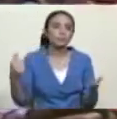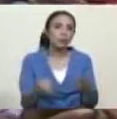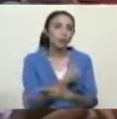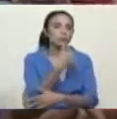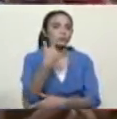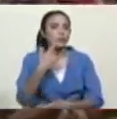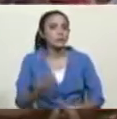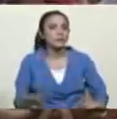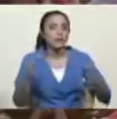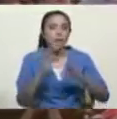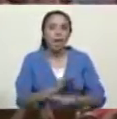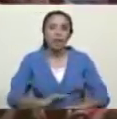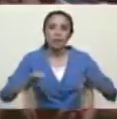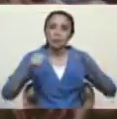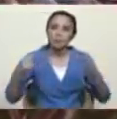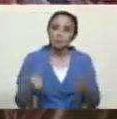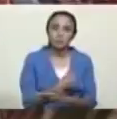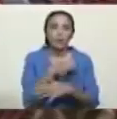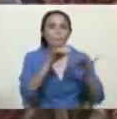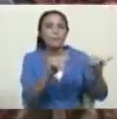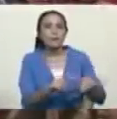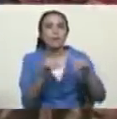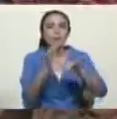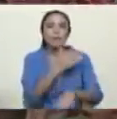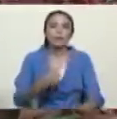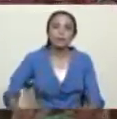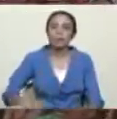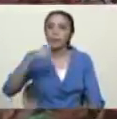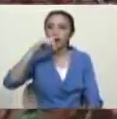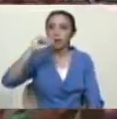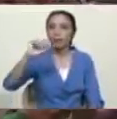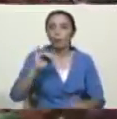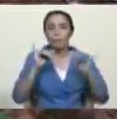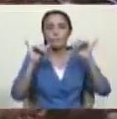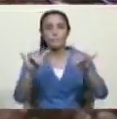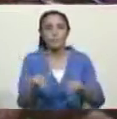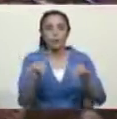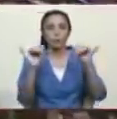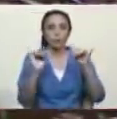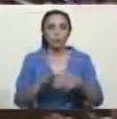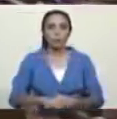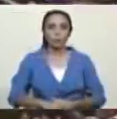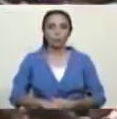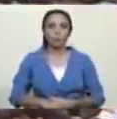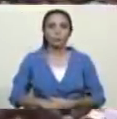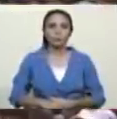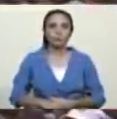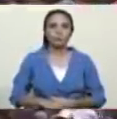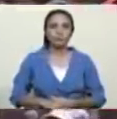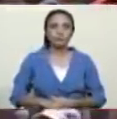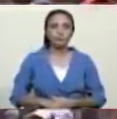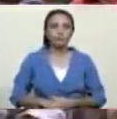mío! Tenemos el mismo presidente, Nicolás Maduro Moros.